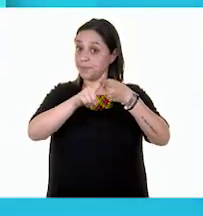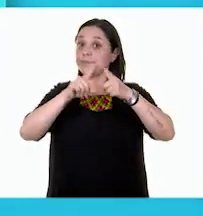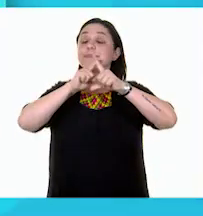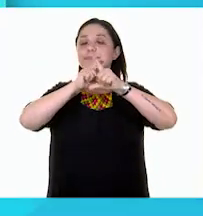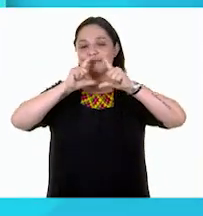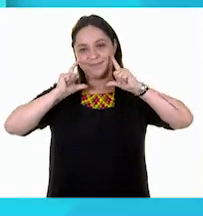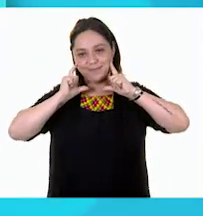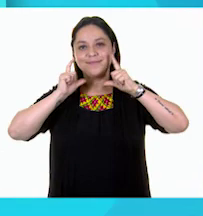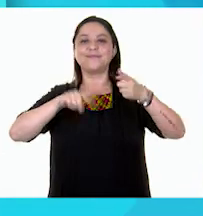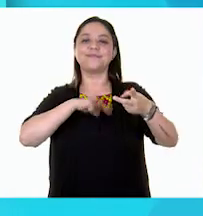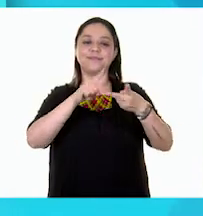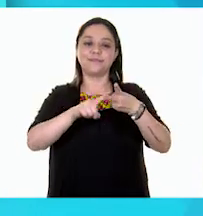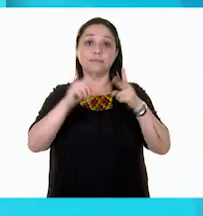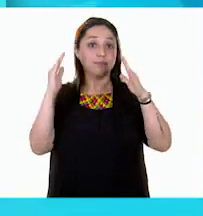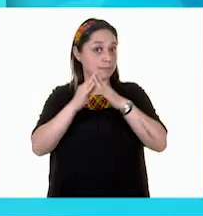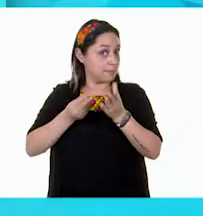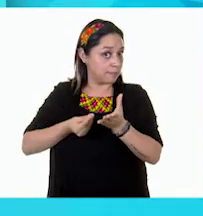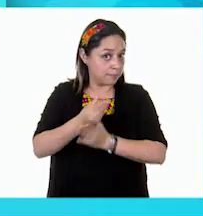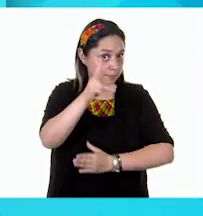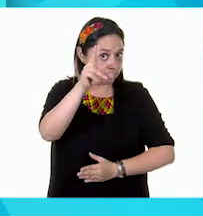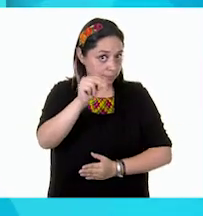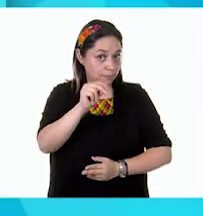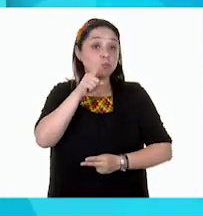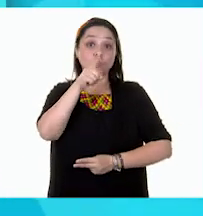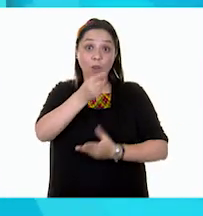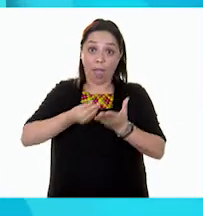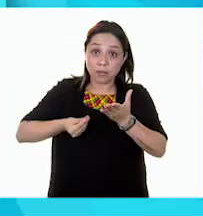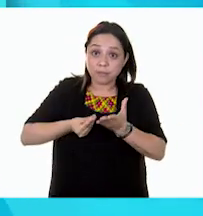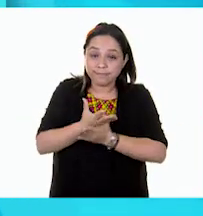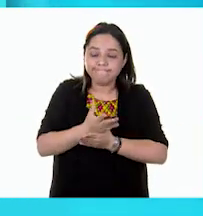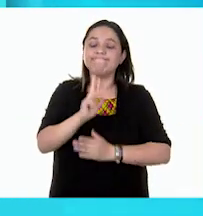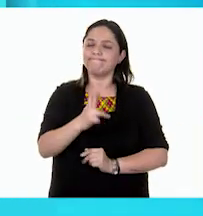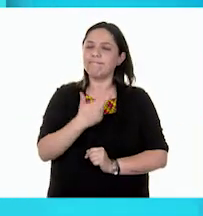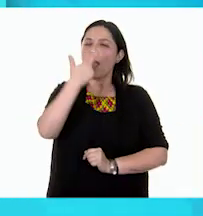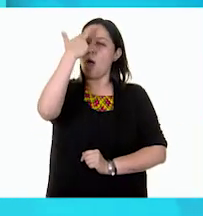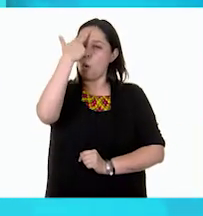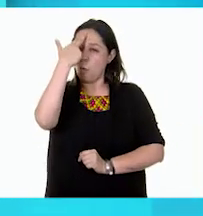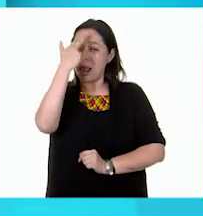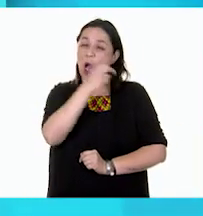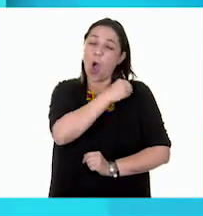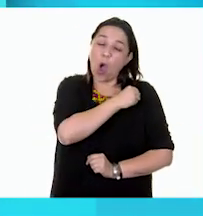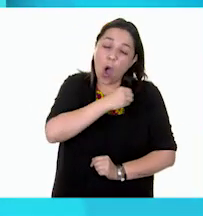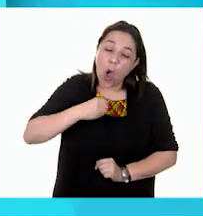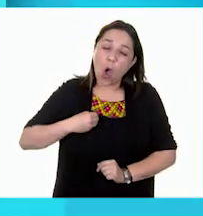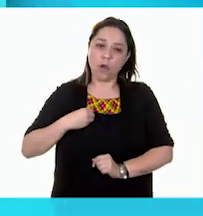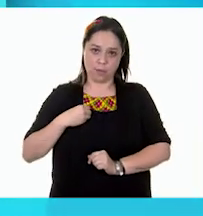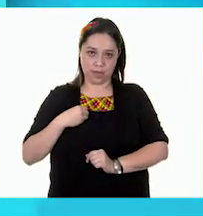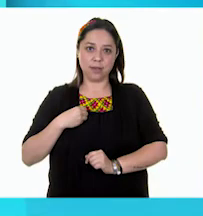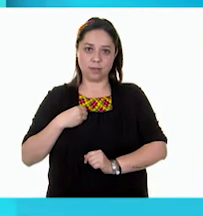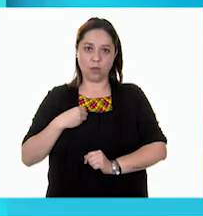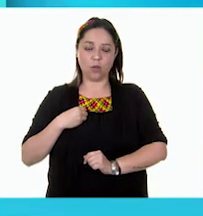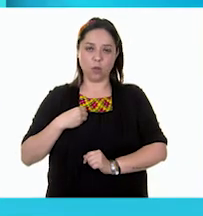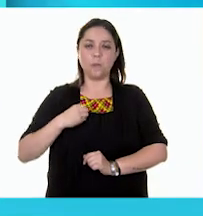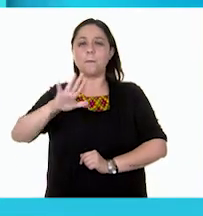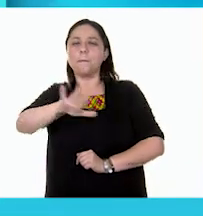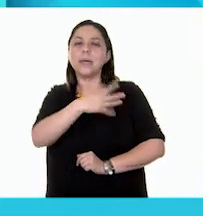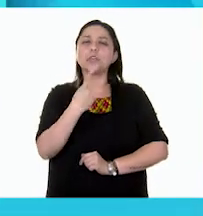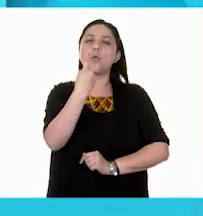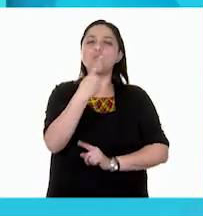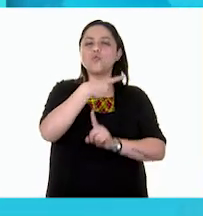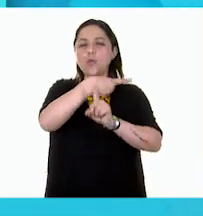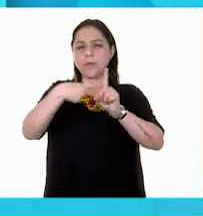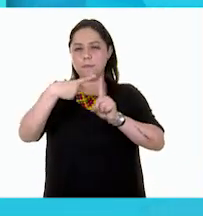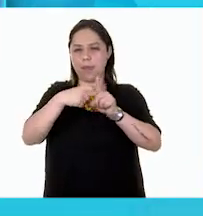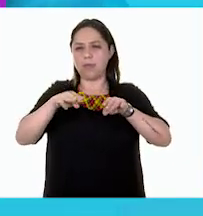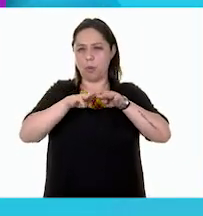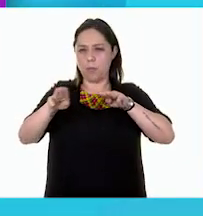Utiliza cubrebocas. No salgas de casa. Si tienes que hacerlo, recuerda que es obligatorio utilizarlo. Mantén una distancia mínima de un metro